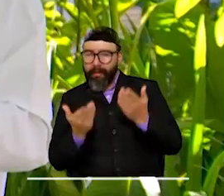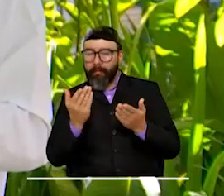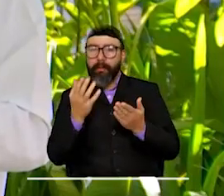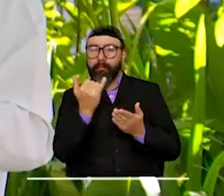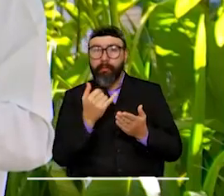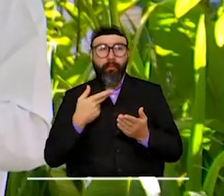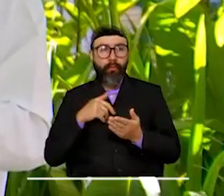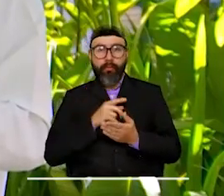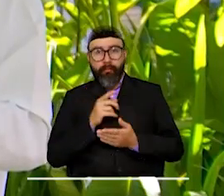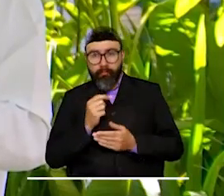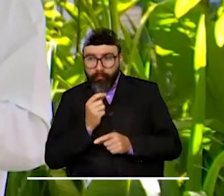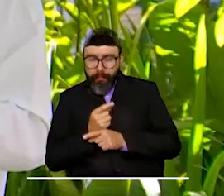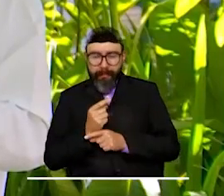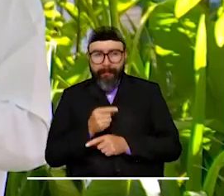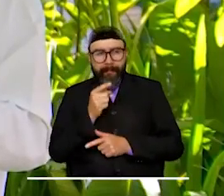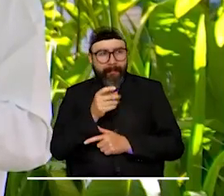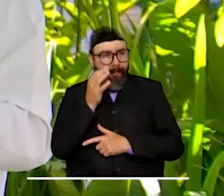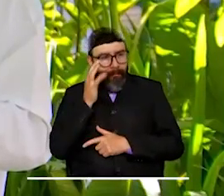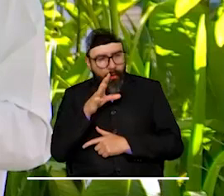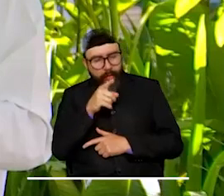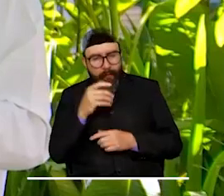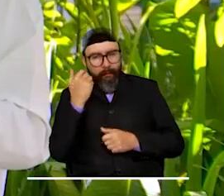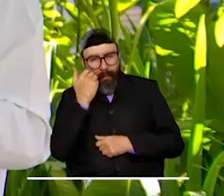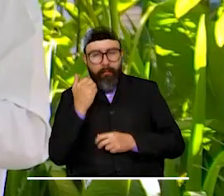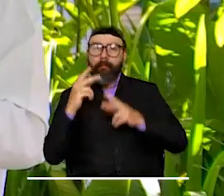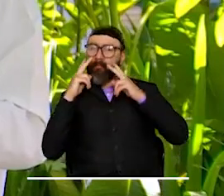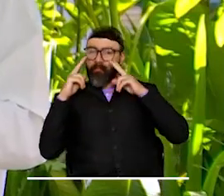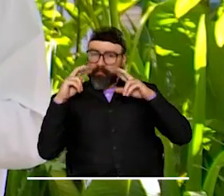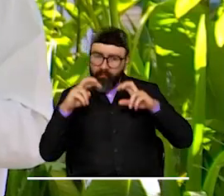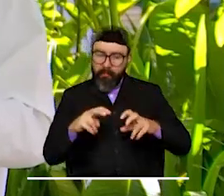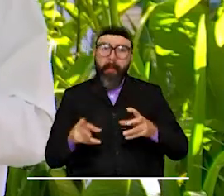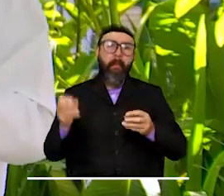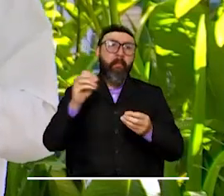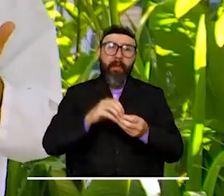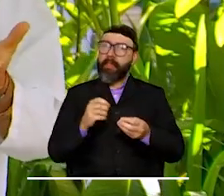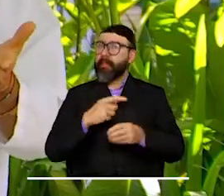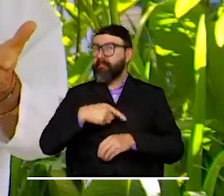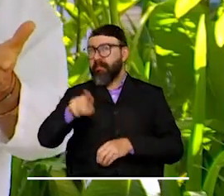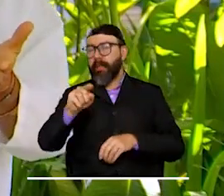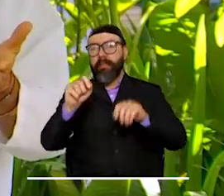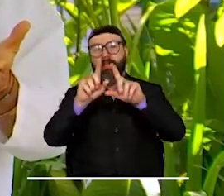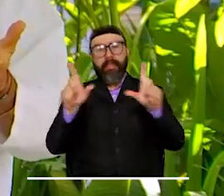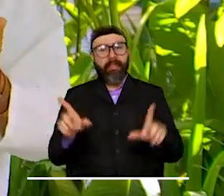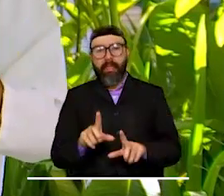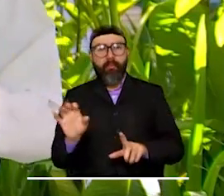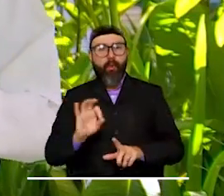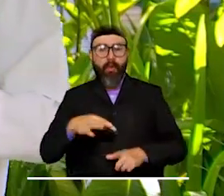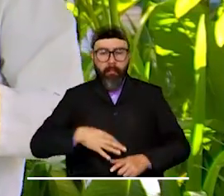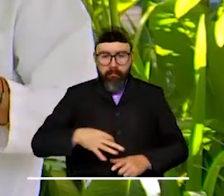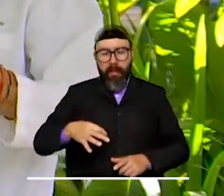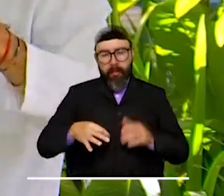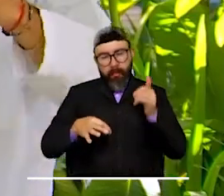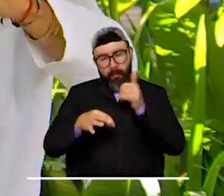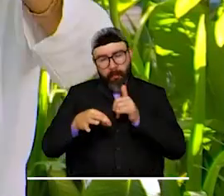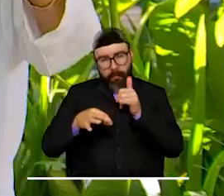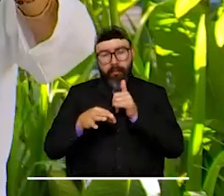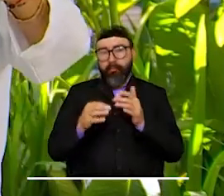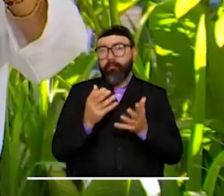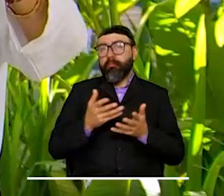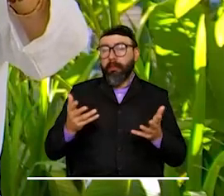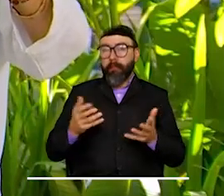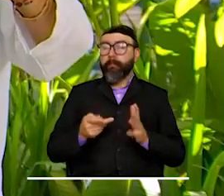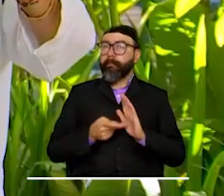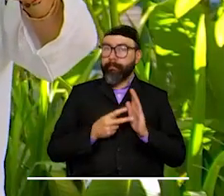estemos nosotros sospechando de la patología del paciente. Y biopsias y demás. Es decir que sigue la